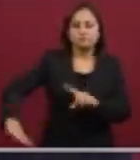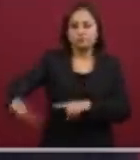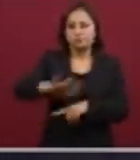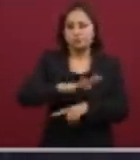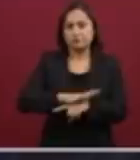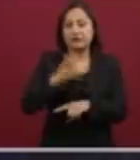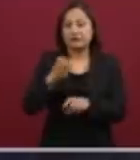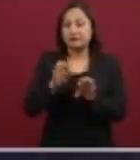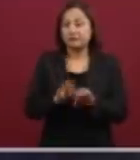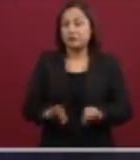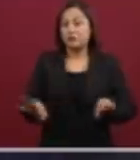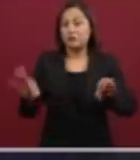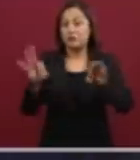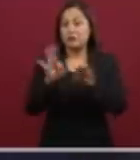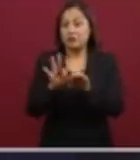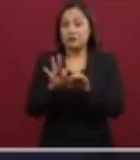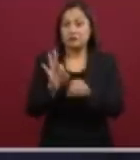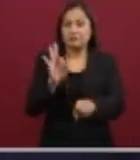sepa.